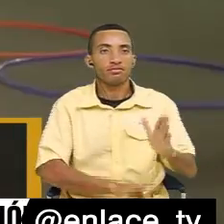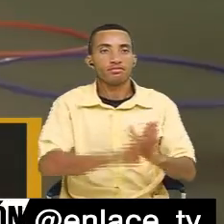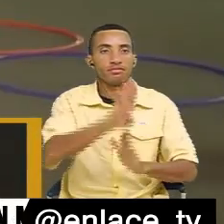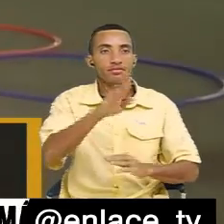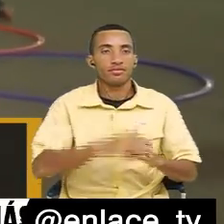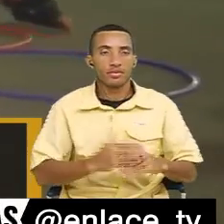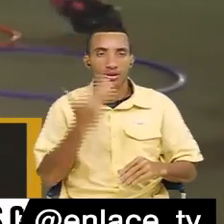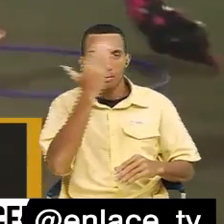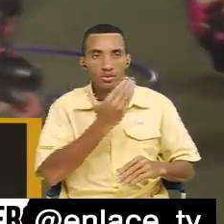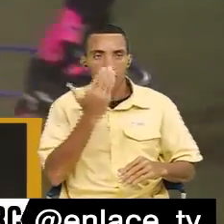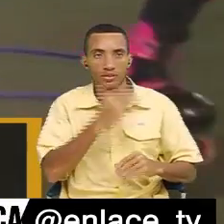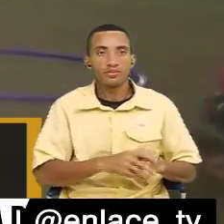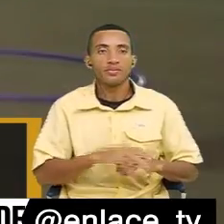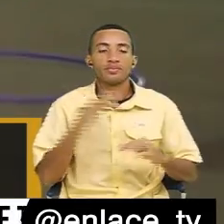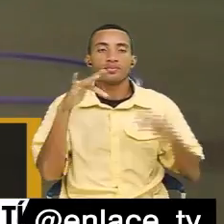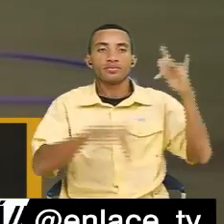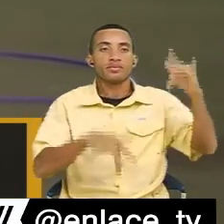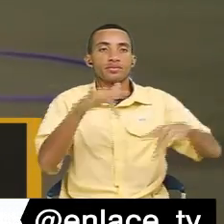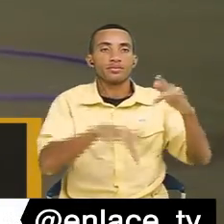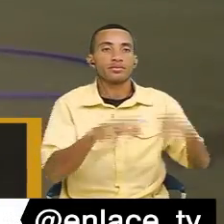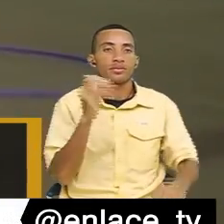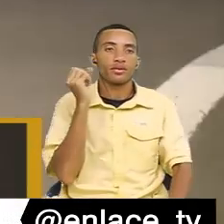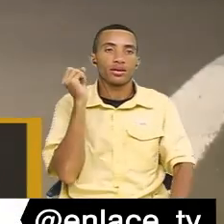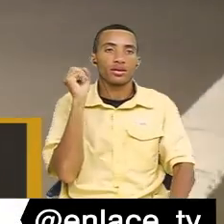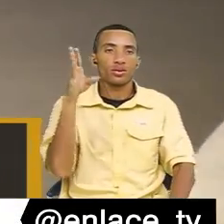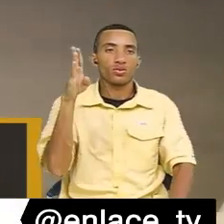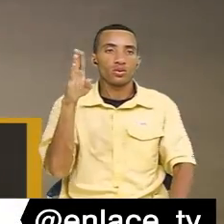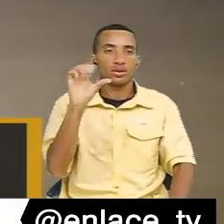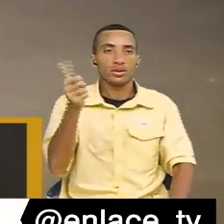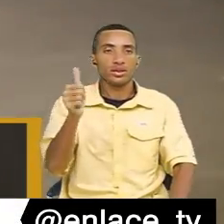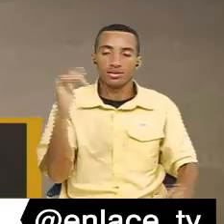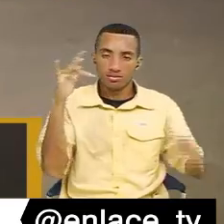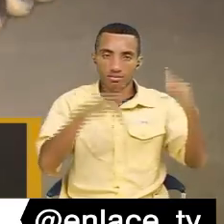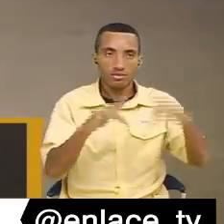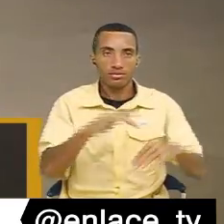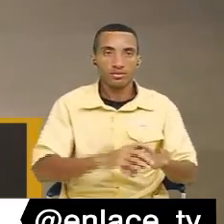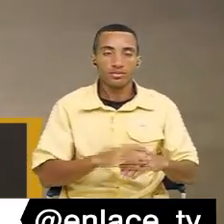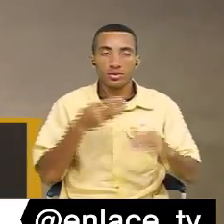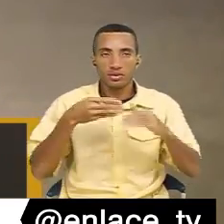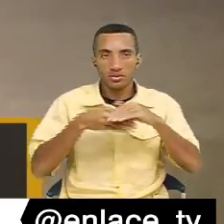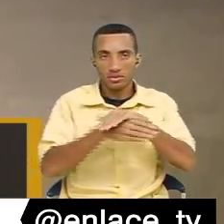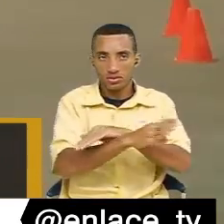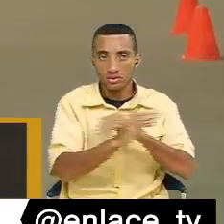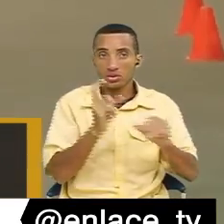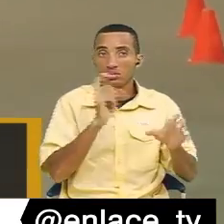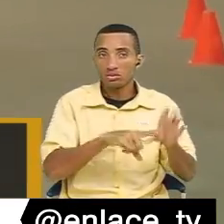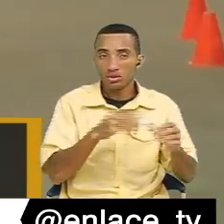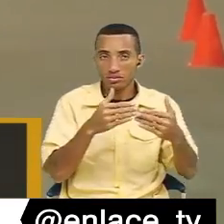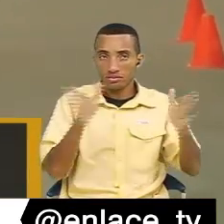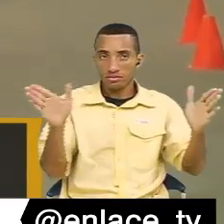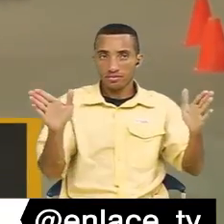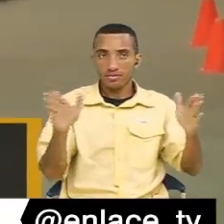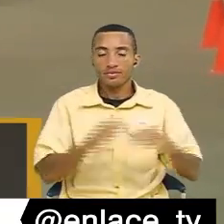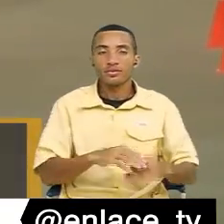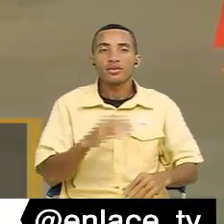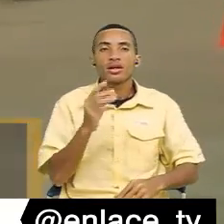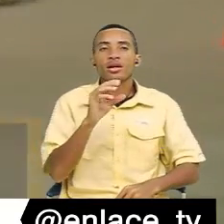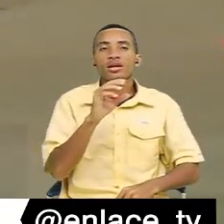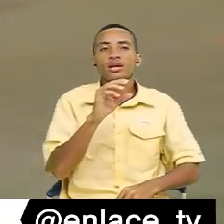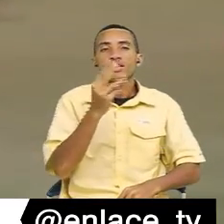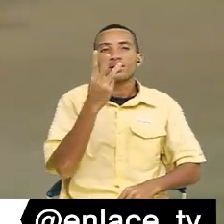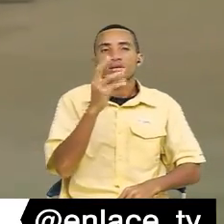pruebas. Se espera la participación de los 10 clubes de la ciudad. Las inscripciones se encuentran abiertas. La cita es el sábado 30 de julio desde las